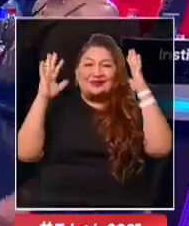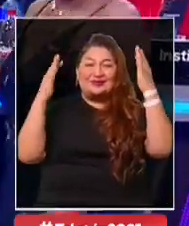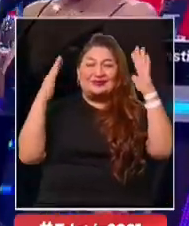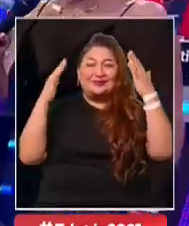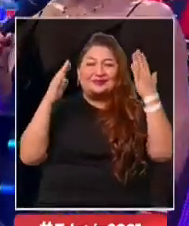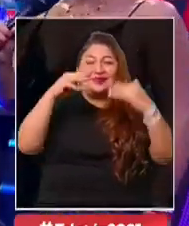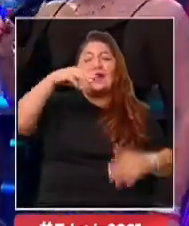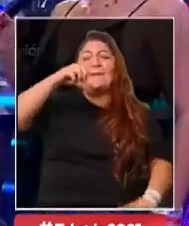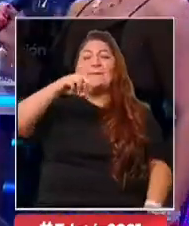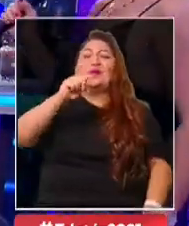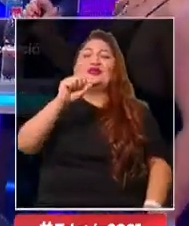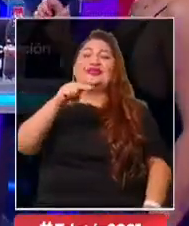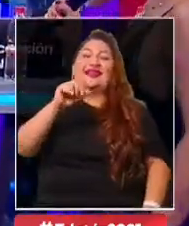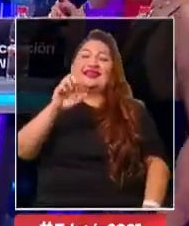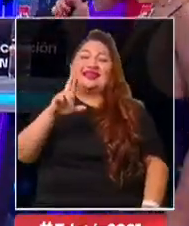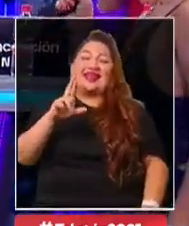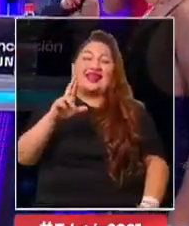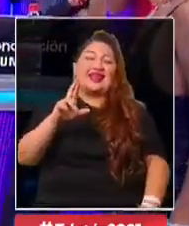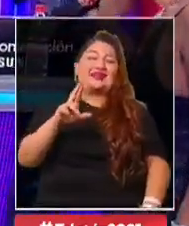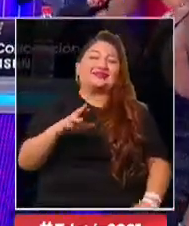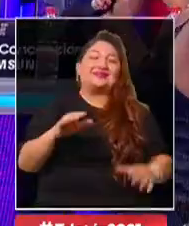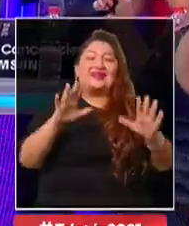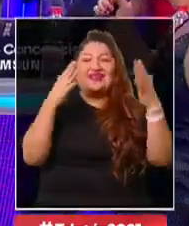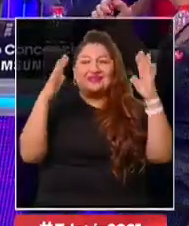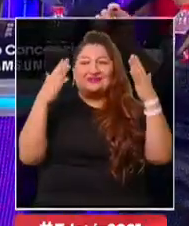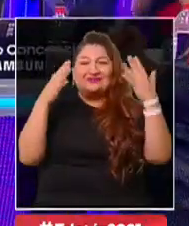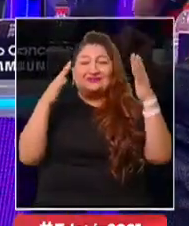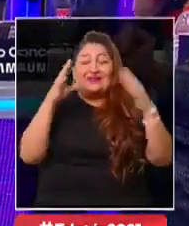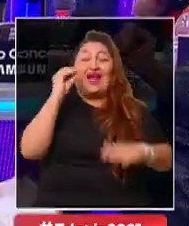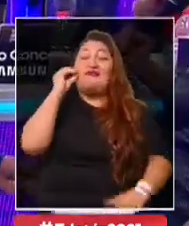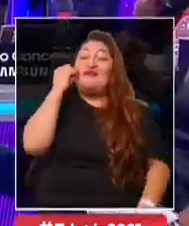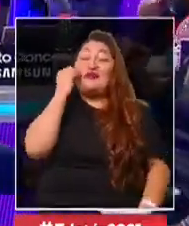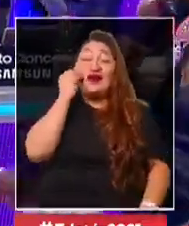Lo máximo. Abuelito. Karen.